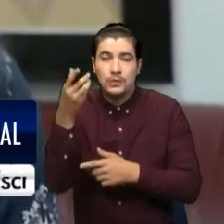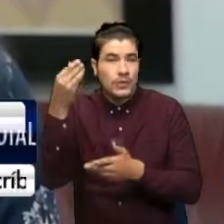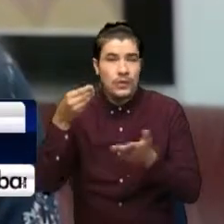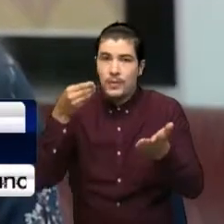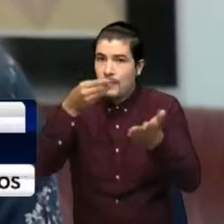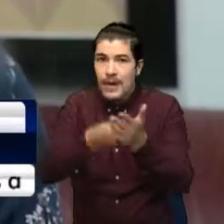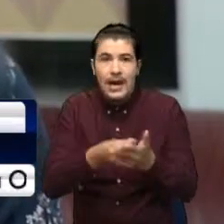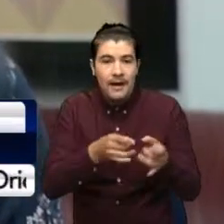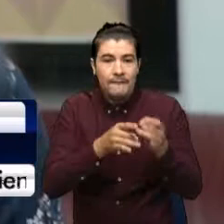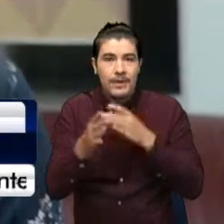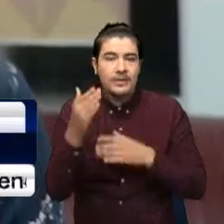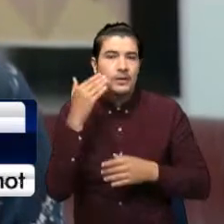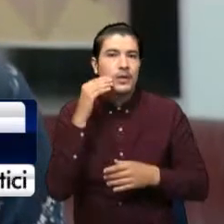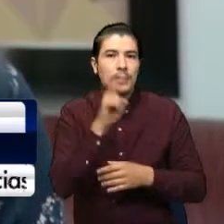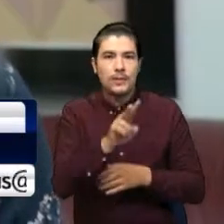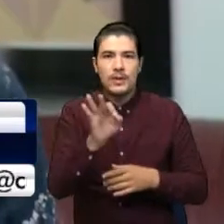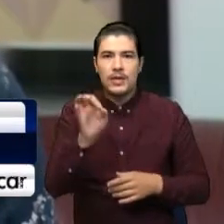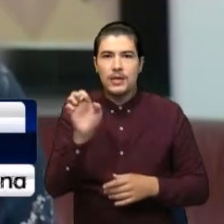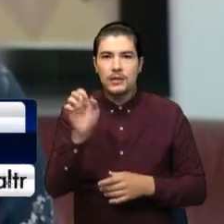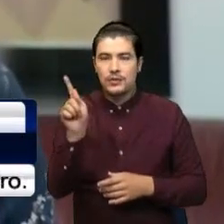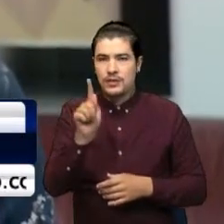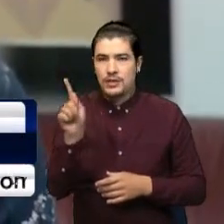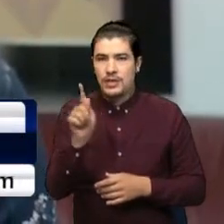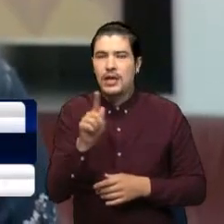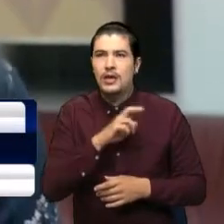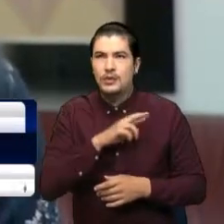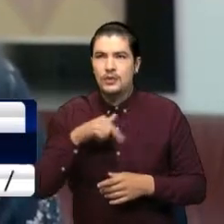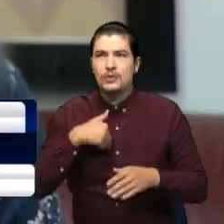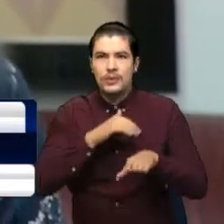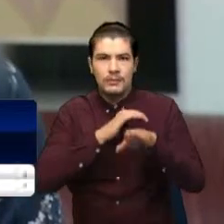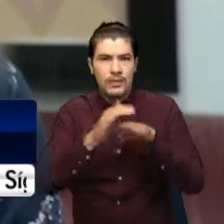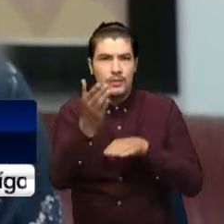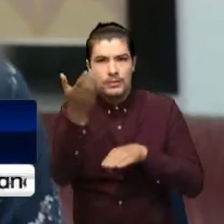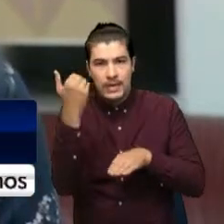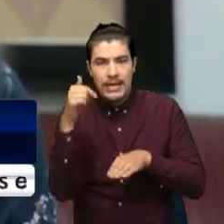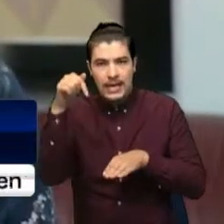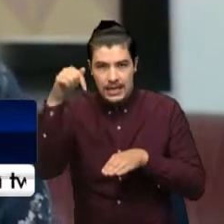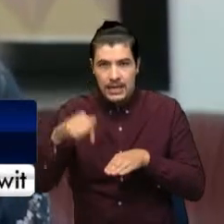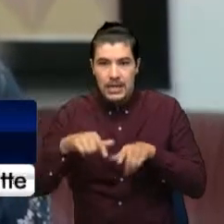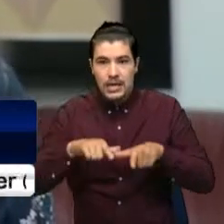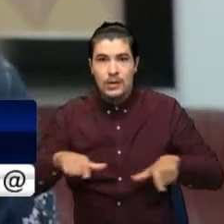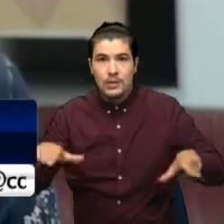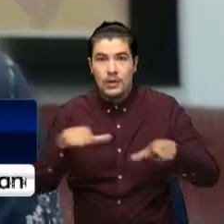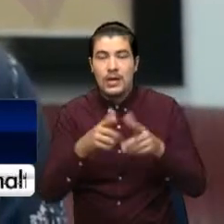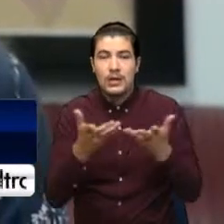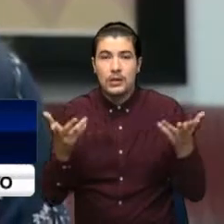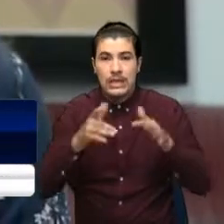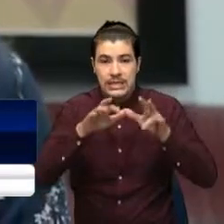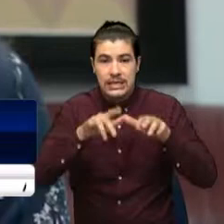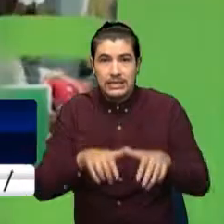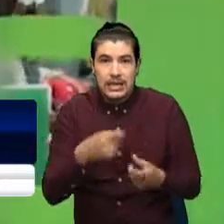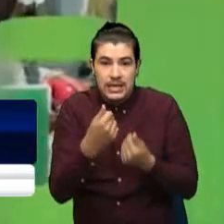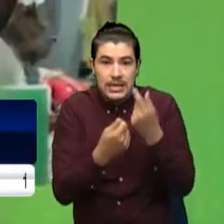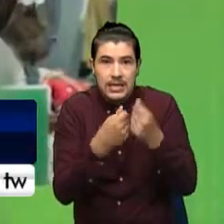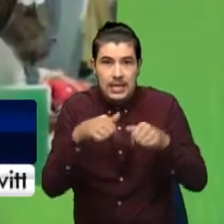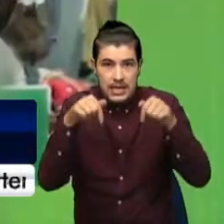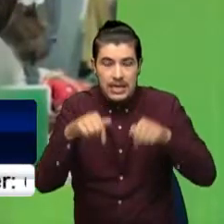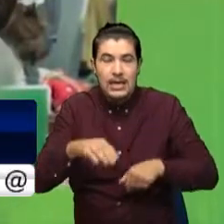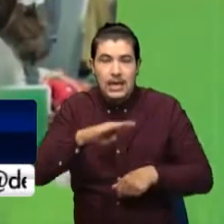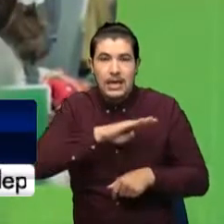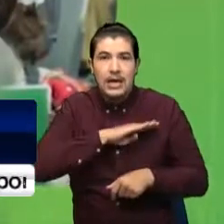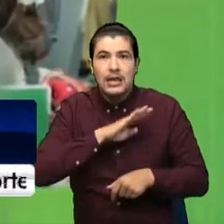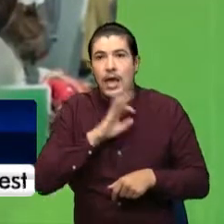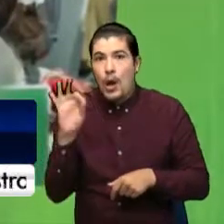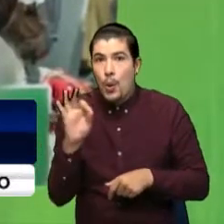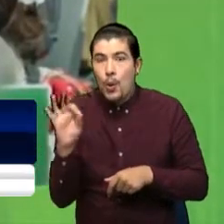impuesto predial con fecha 28 de febrero para que se acerquen a la secretaría de hacienda o descargan mejor